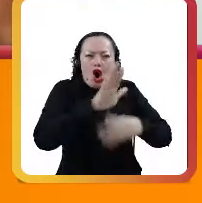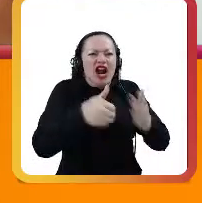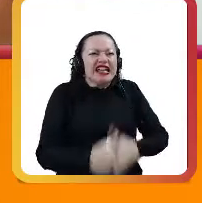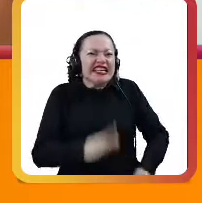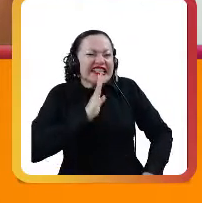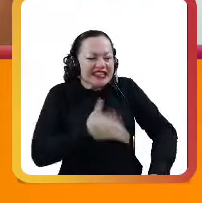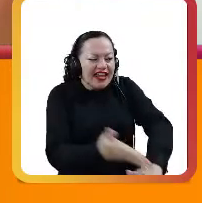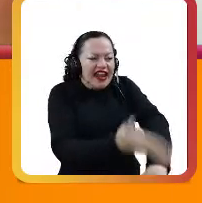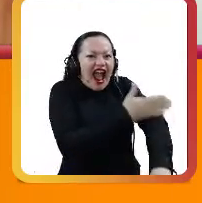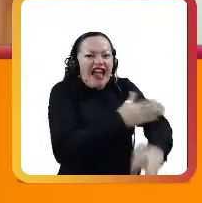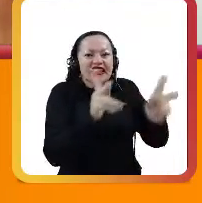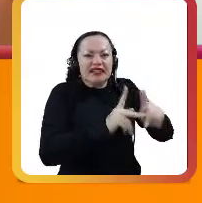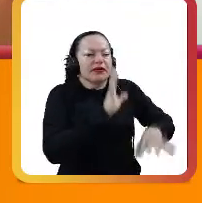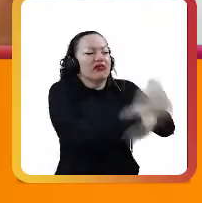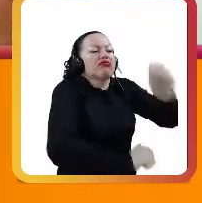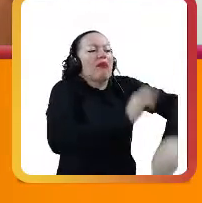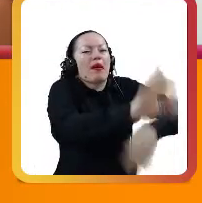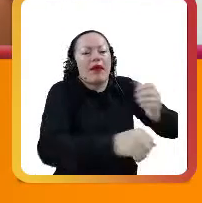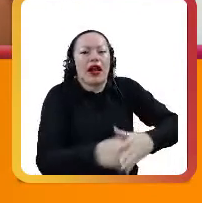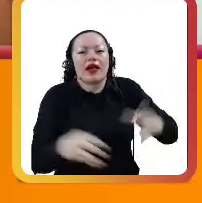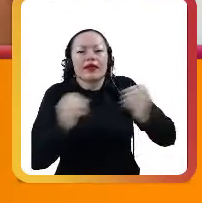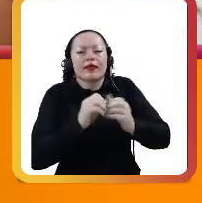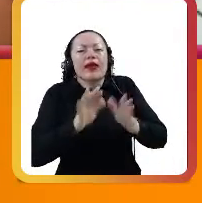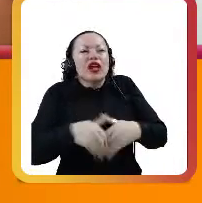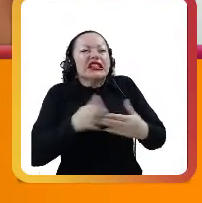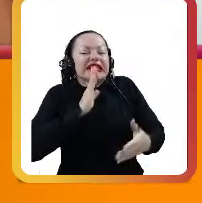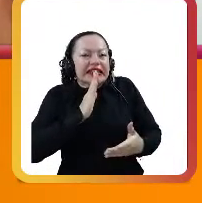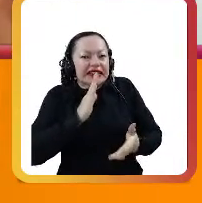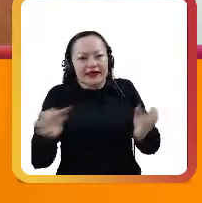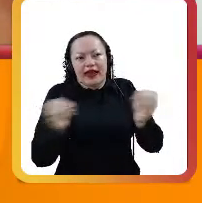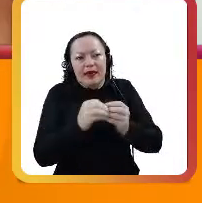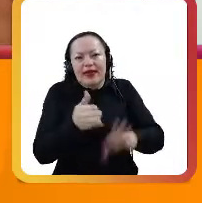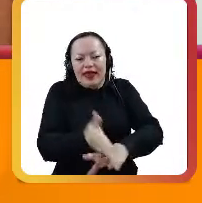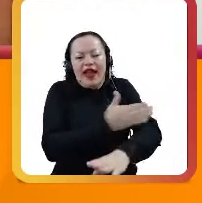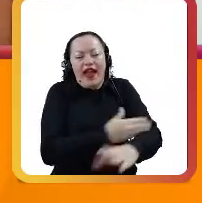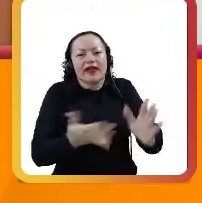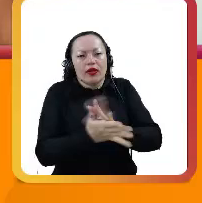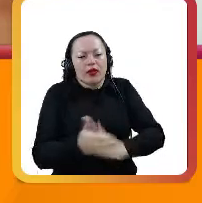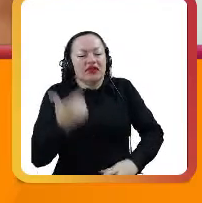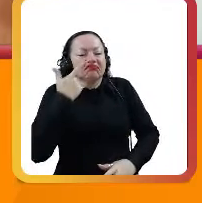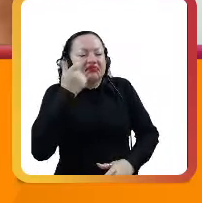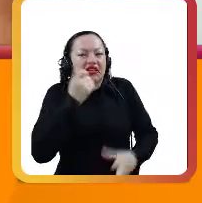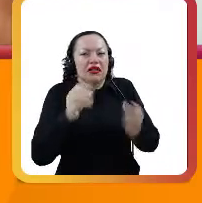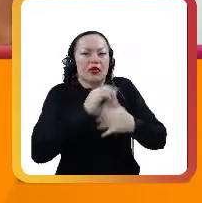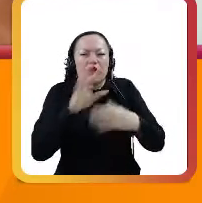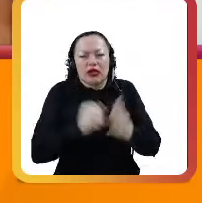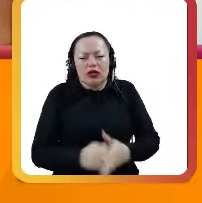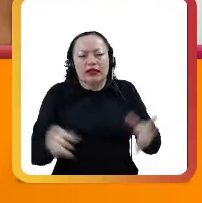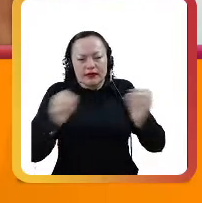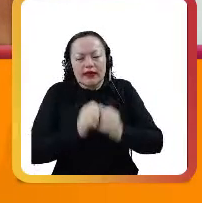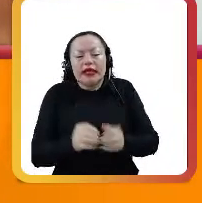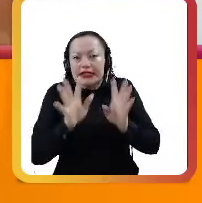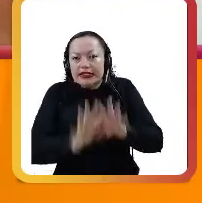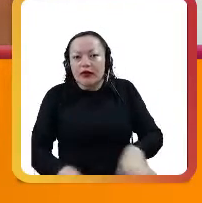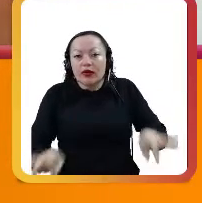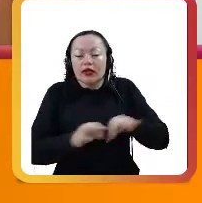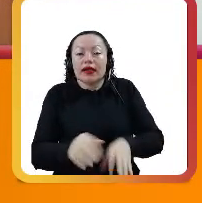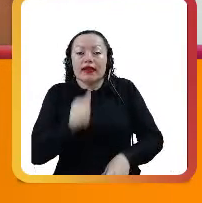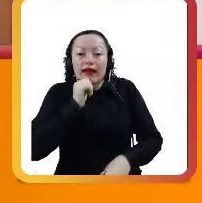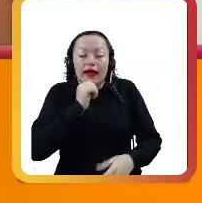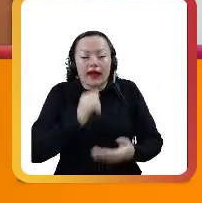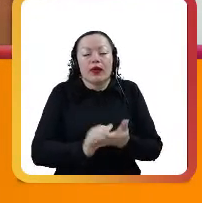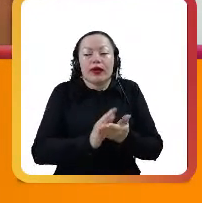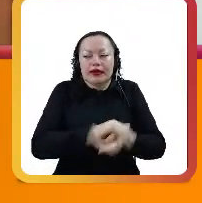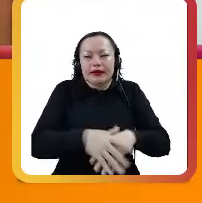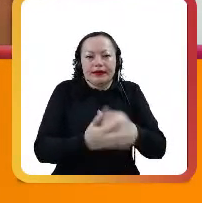cogió antes, quién en qué manos estuvo antes, entonces pues es bueno lavarnos las manos. Mira que he visto